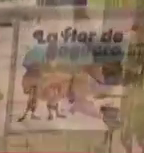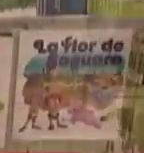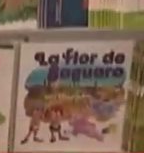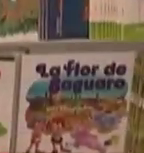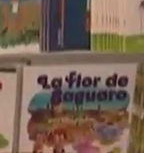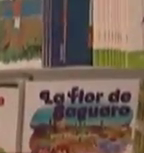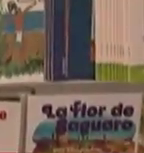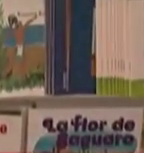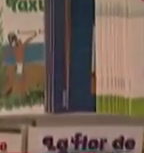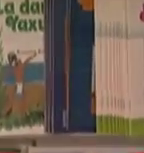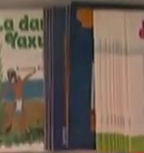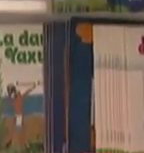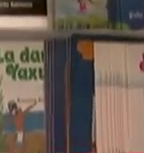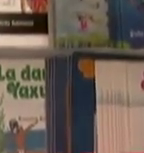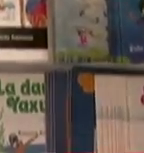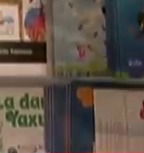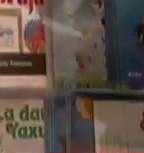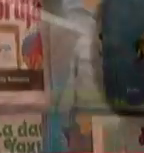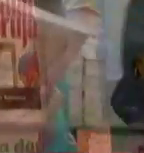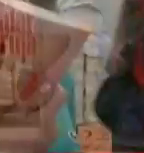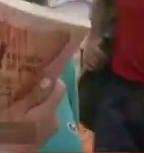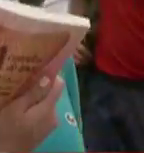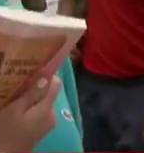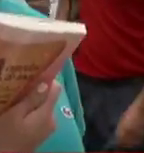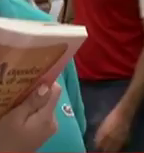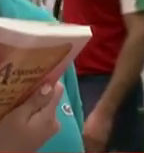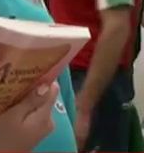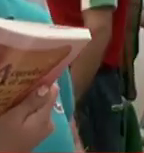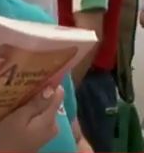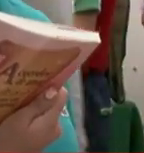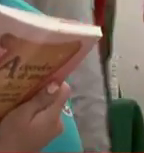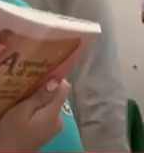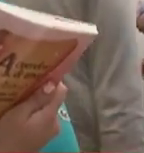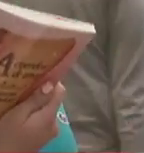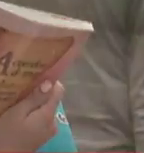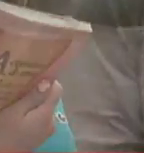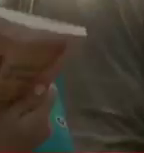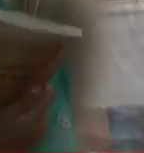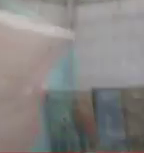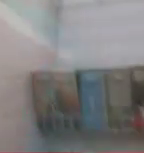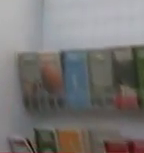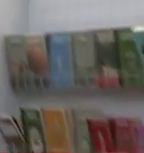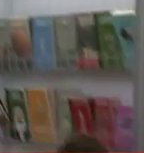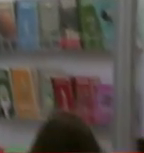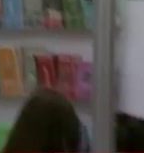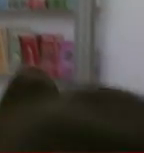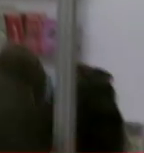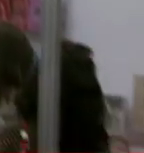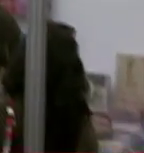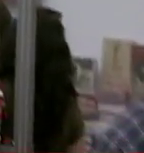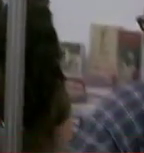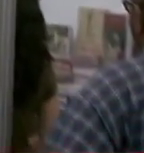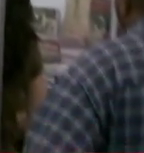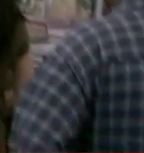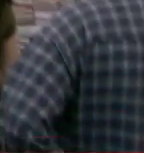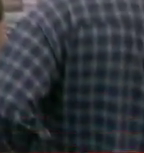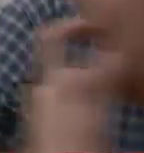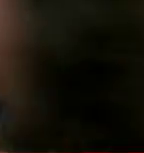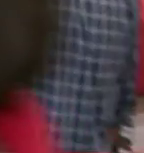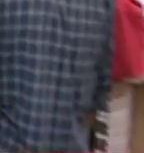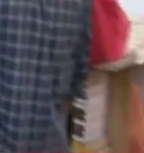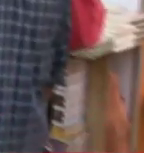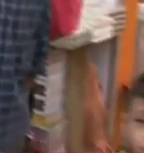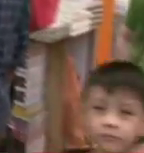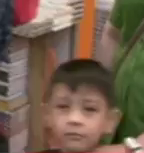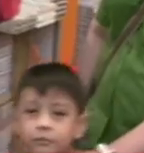textos académicos y libros infantiles. Todos tienen cabida en este encuentro editorial organizado por la Secretaría de Cultura de la Ciudad